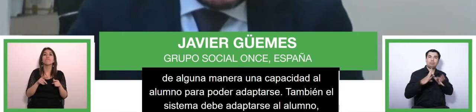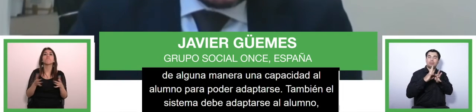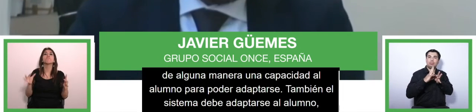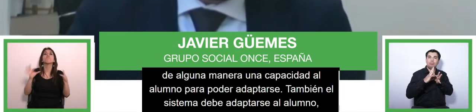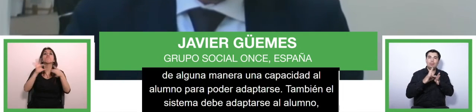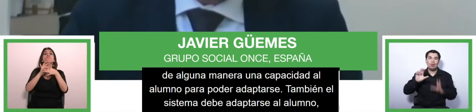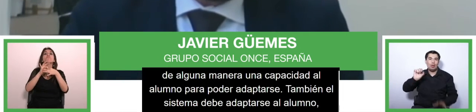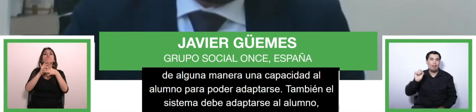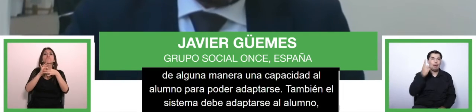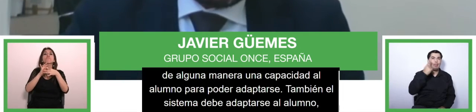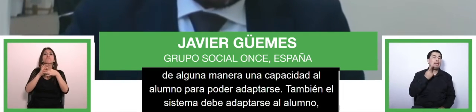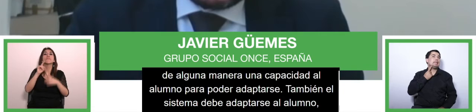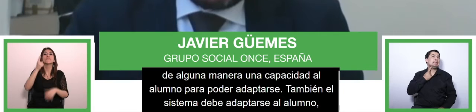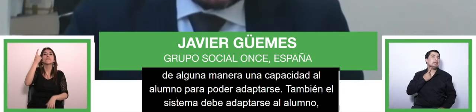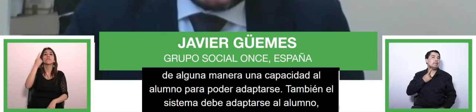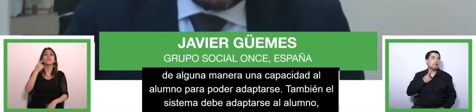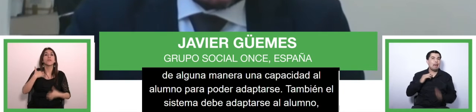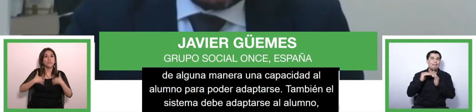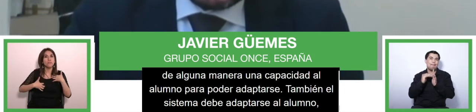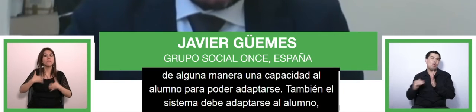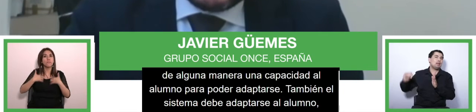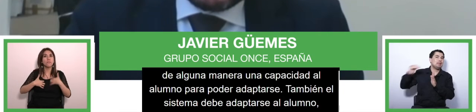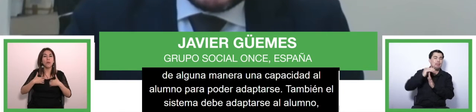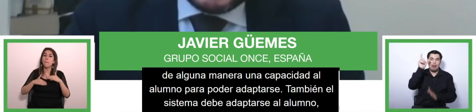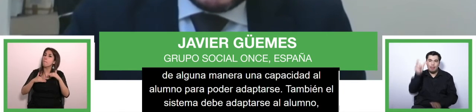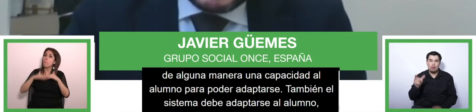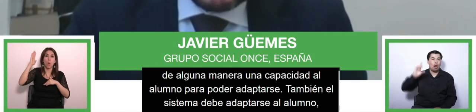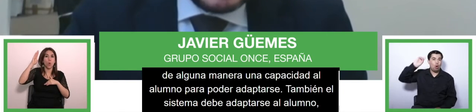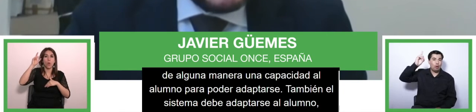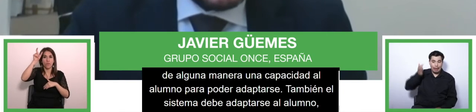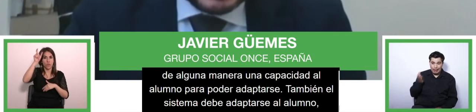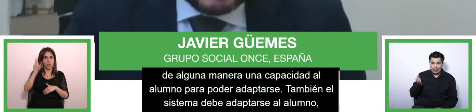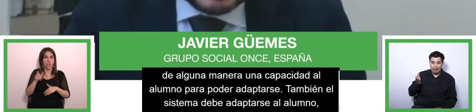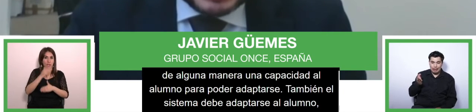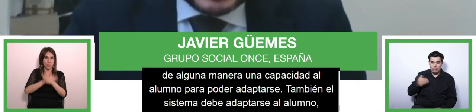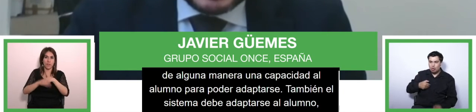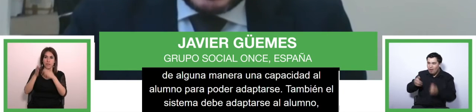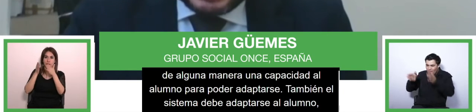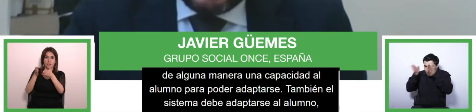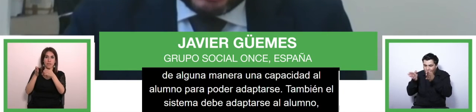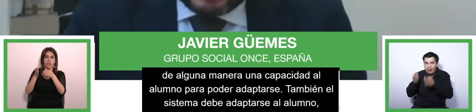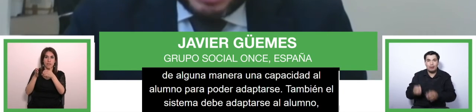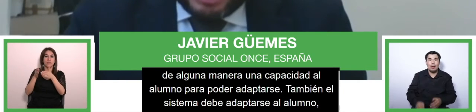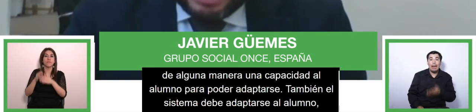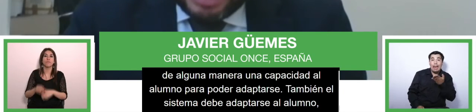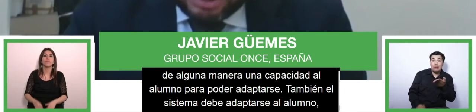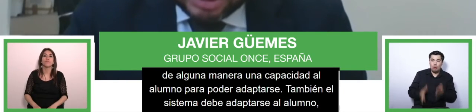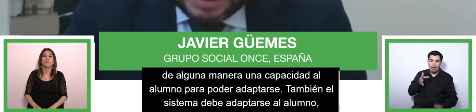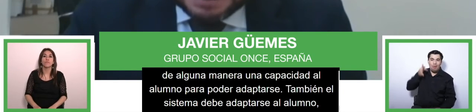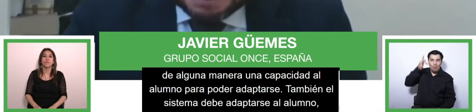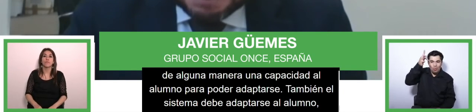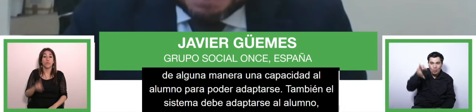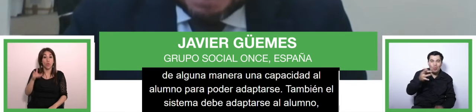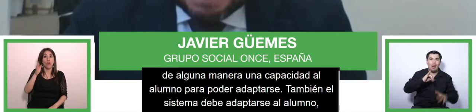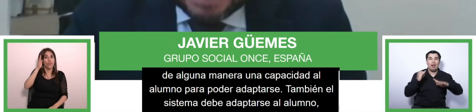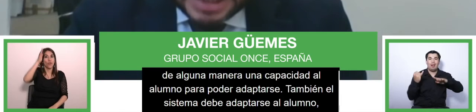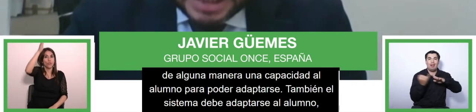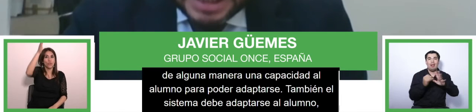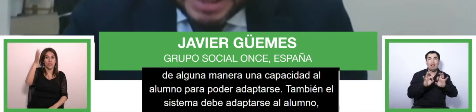el interés por encima de todo de la persona con discapacidad, es donde debemos encontrar el futuro de la educación inclusiva.